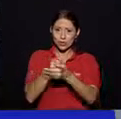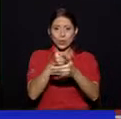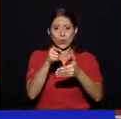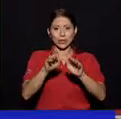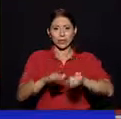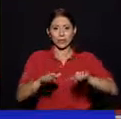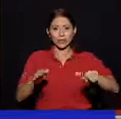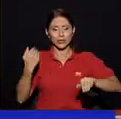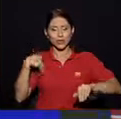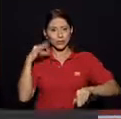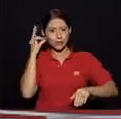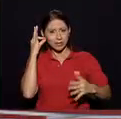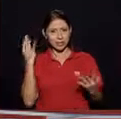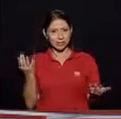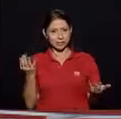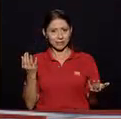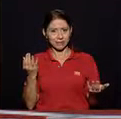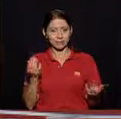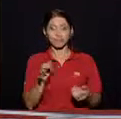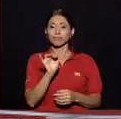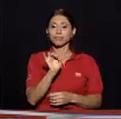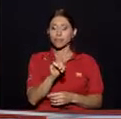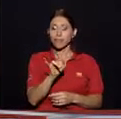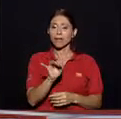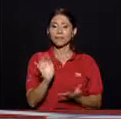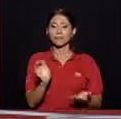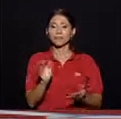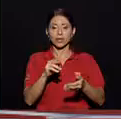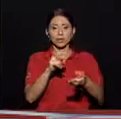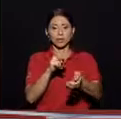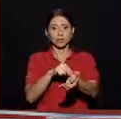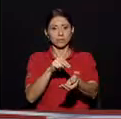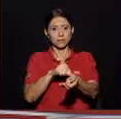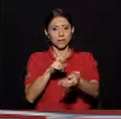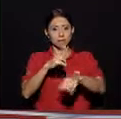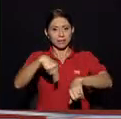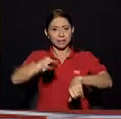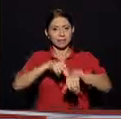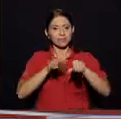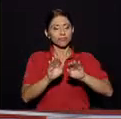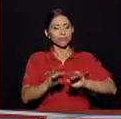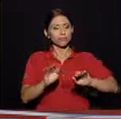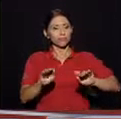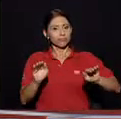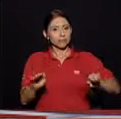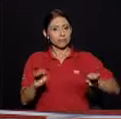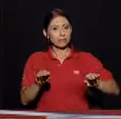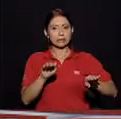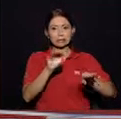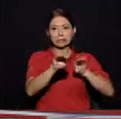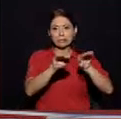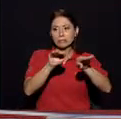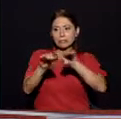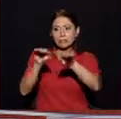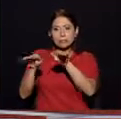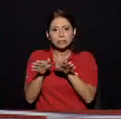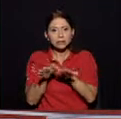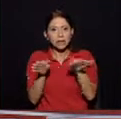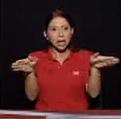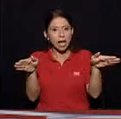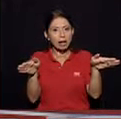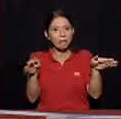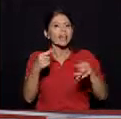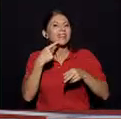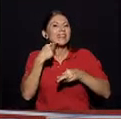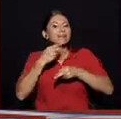violencia contra los niños y niñas. Tanto así que el Hospital Nacional de Niños ha hecho una alerta general a la población al